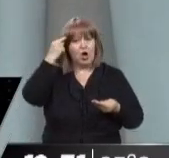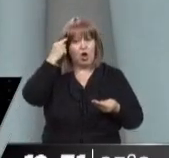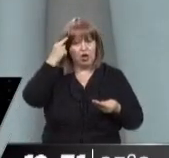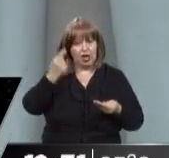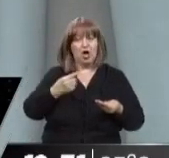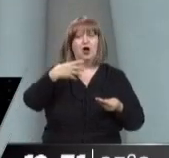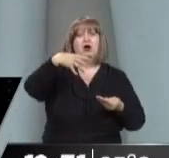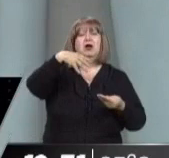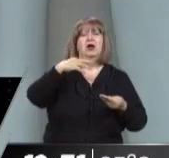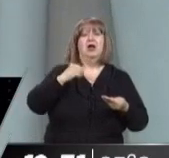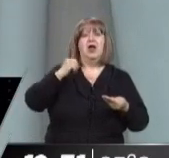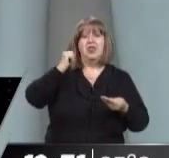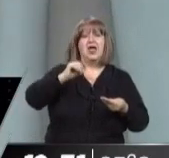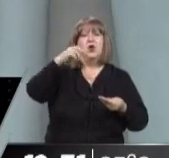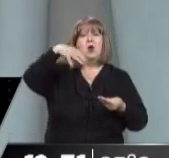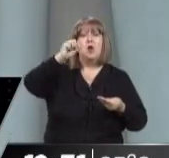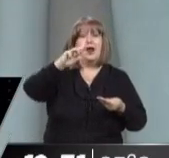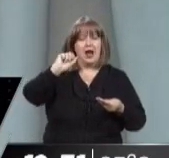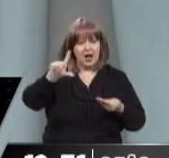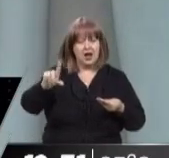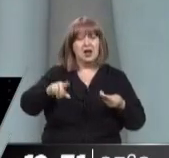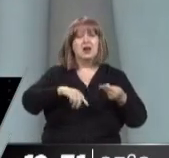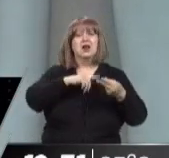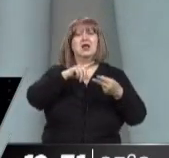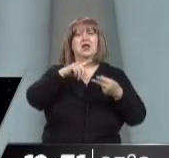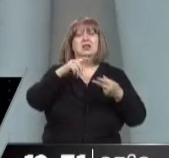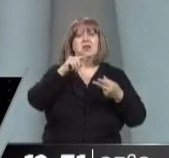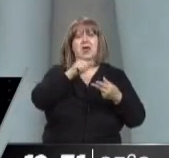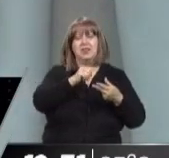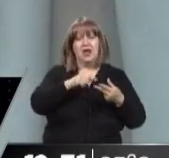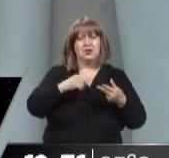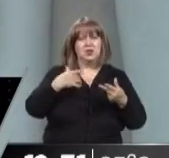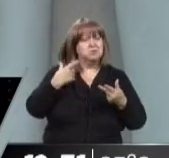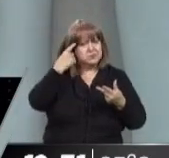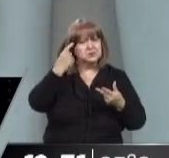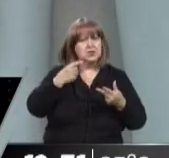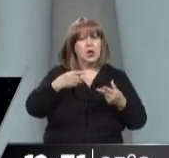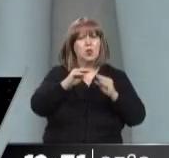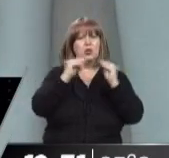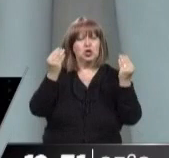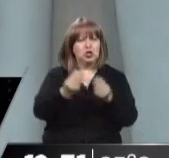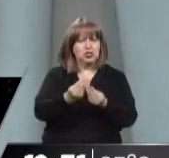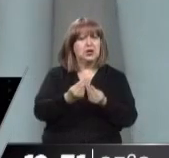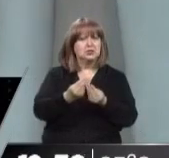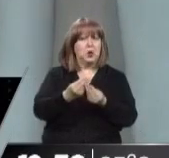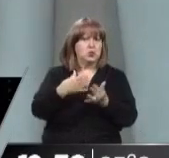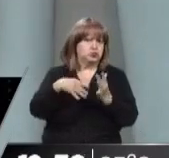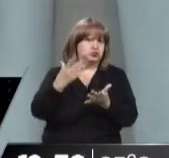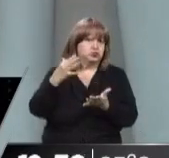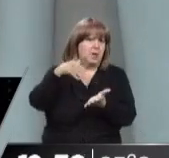y también daños punitivos la suma en estos momentos no recuerdo exactamente pero es de varios millones de